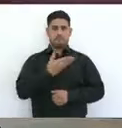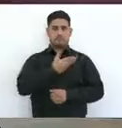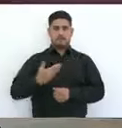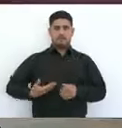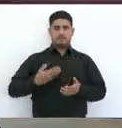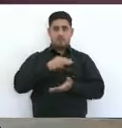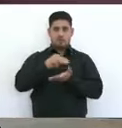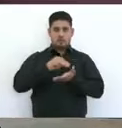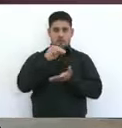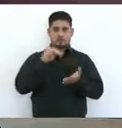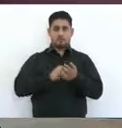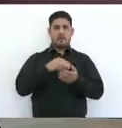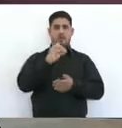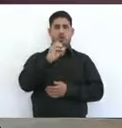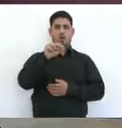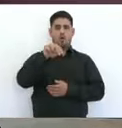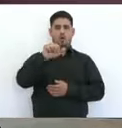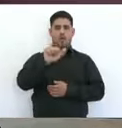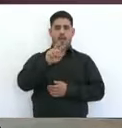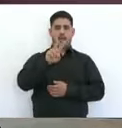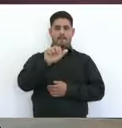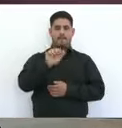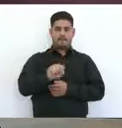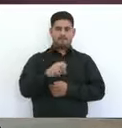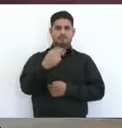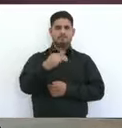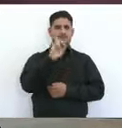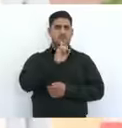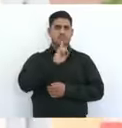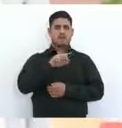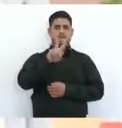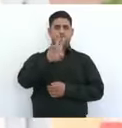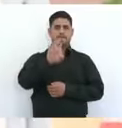Presidenta Municipal de Ónavas, Verónica Valenzuela Avilés.